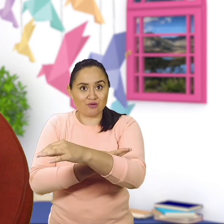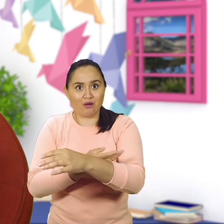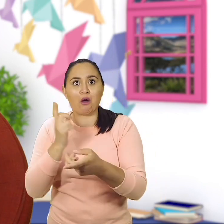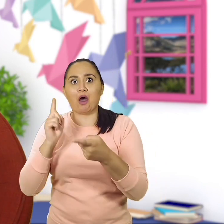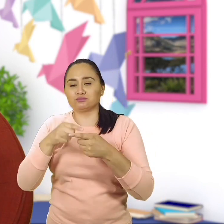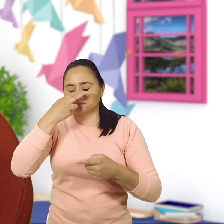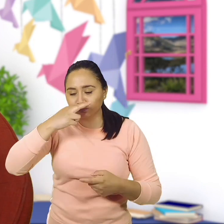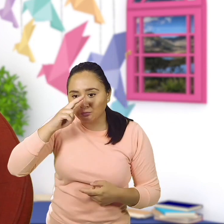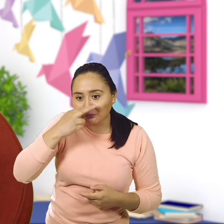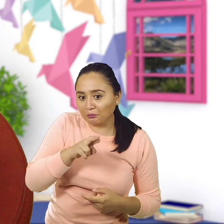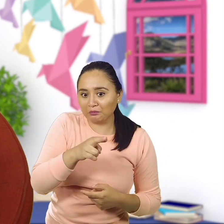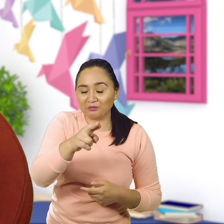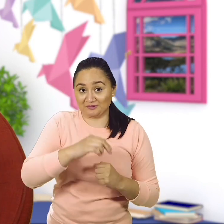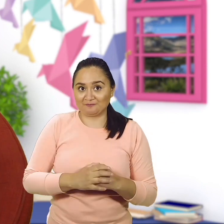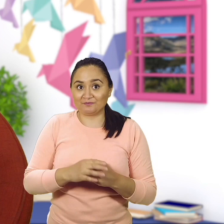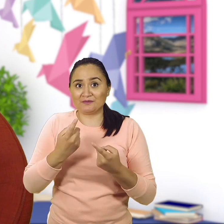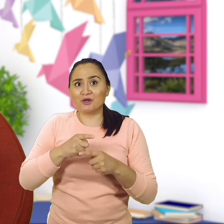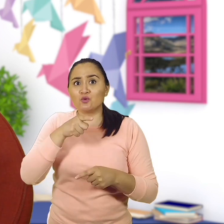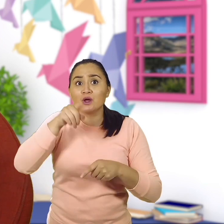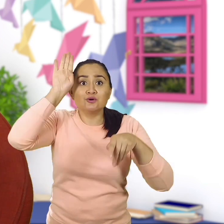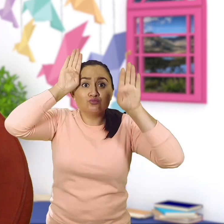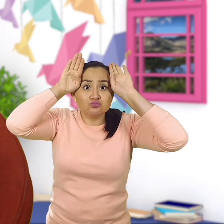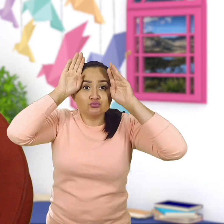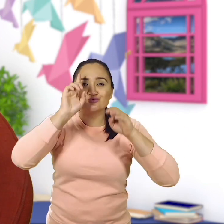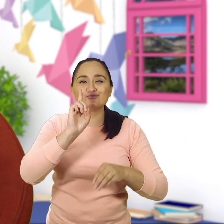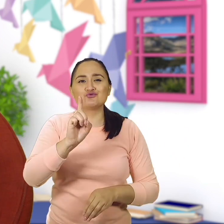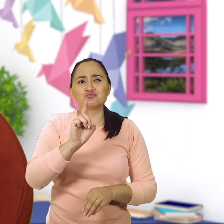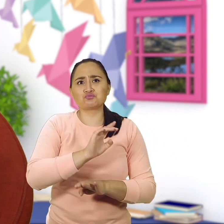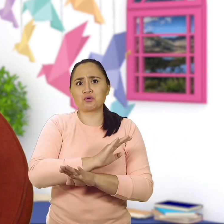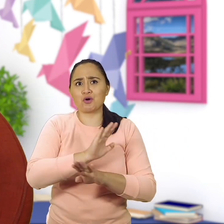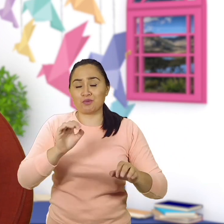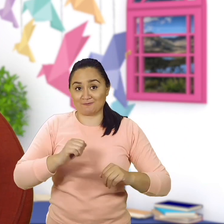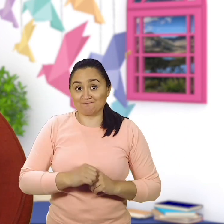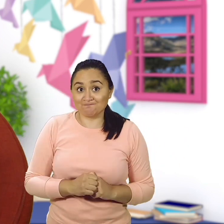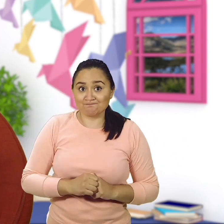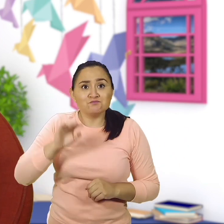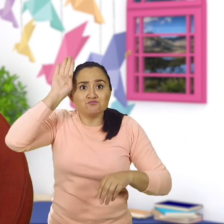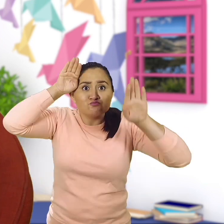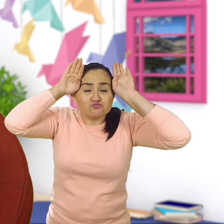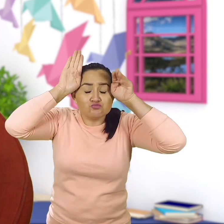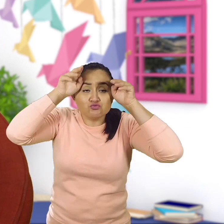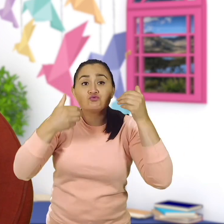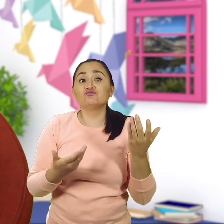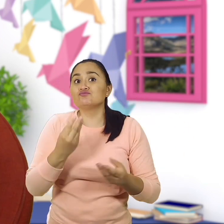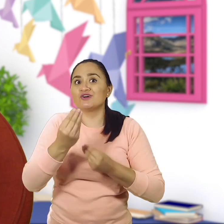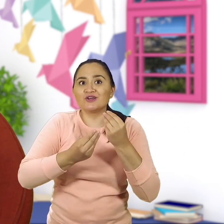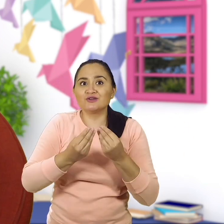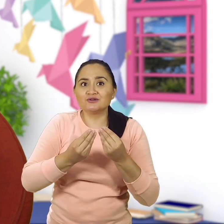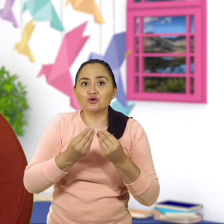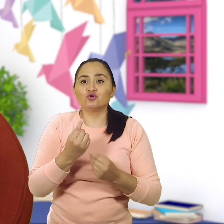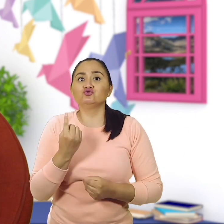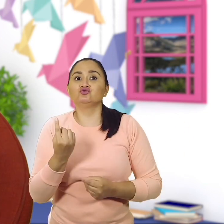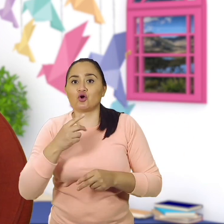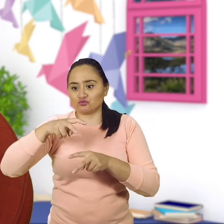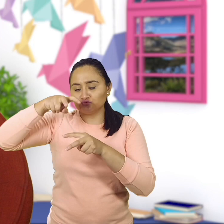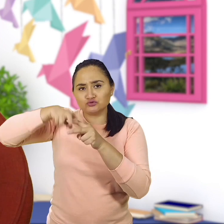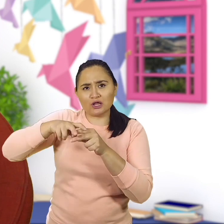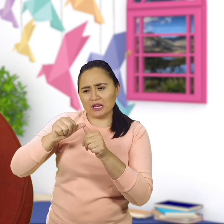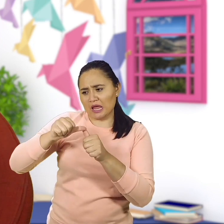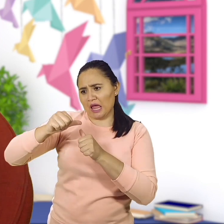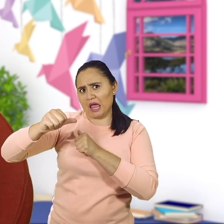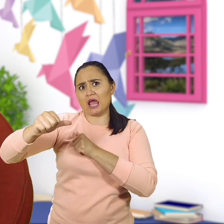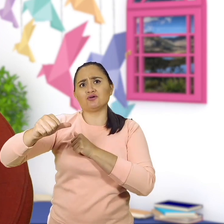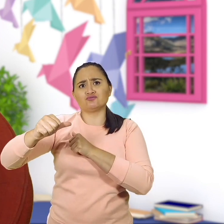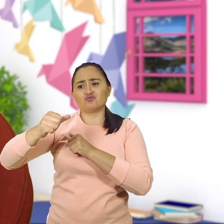gatos, ovejas y hasta ratones. Pero él era el único burro. Bruno se sentó solo en una esquina. Todos sus